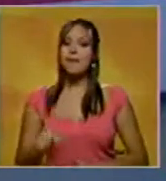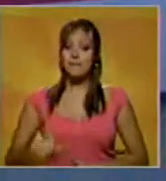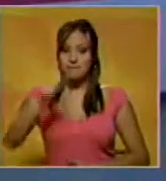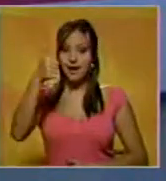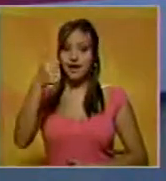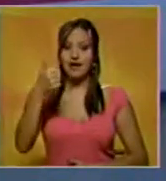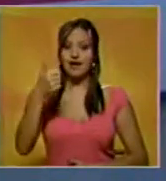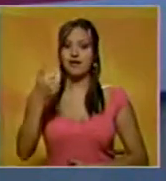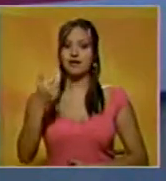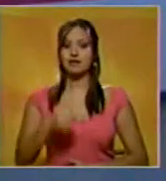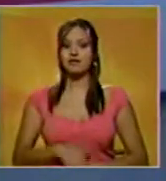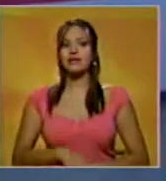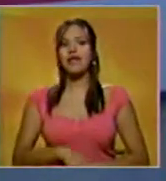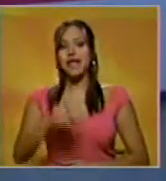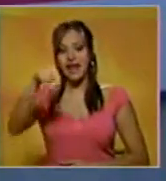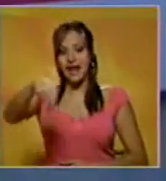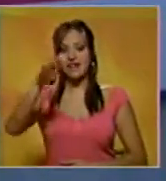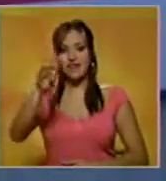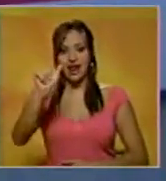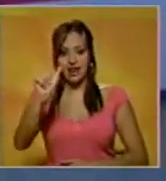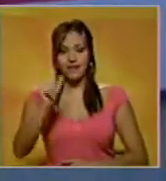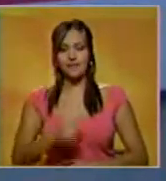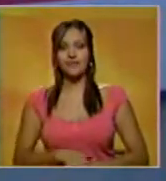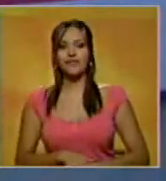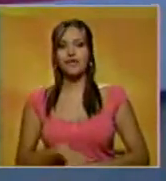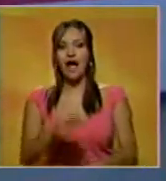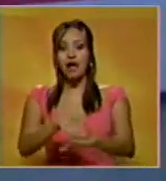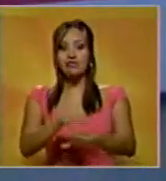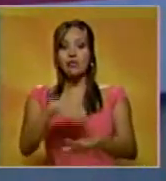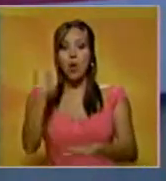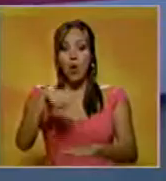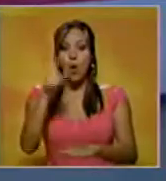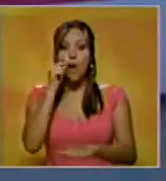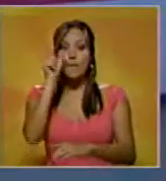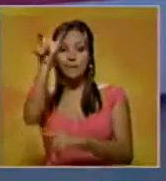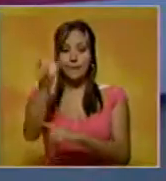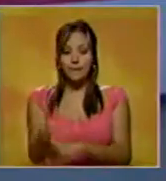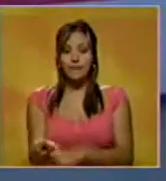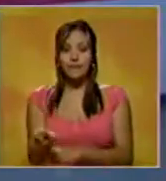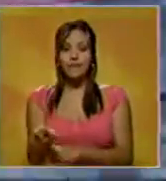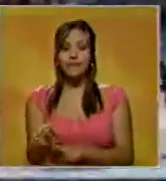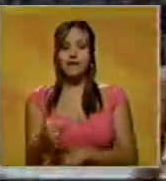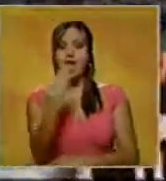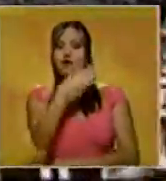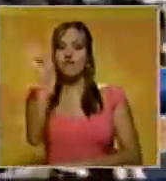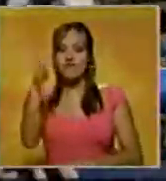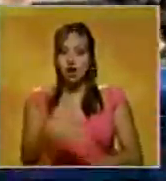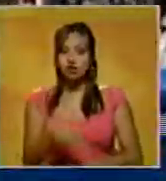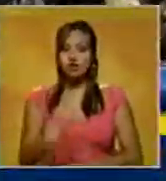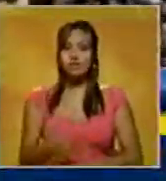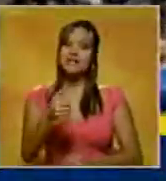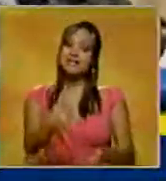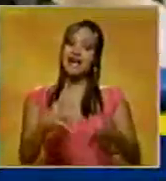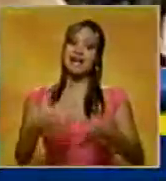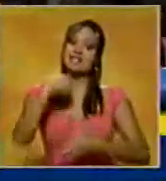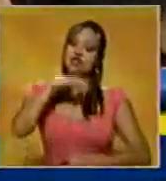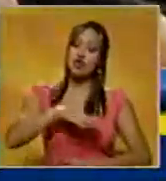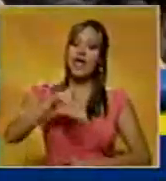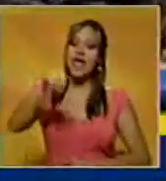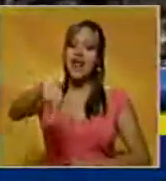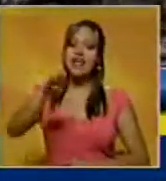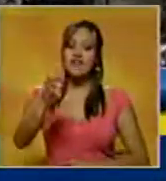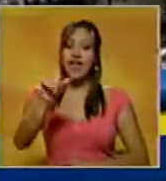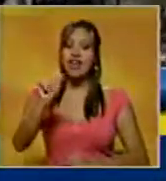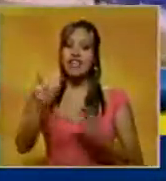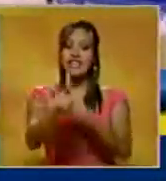esa lista de criollos en la NBA. Le estamos hablando del pívot Gregory Echenique. Los Celtics de Boston, la franquicia más ganadora en la historia de la NBA con